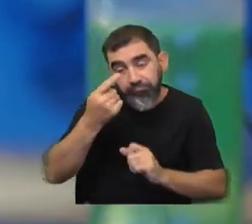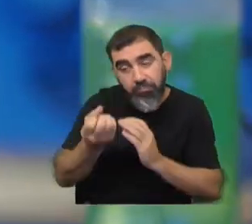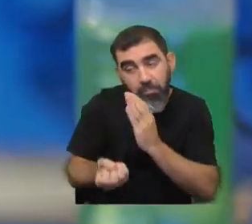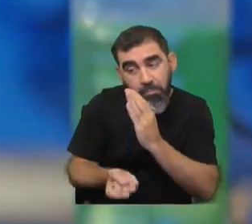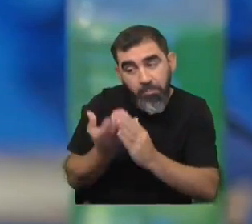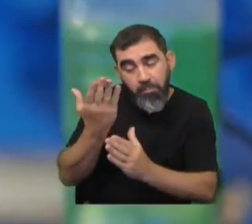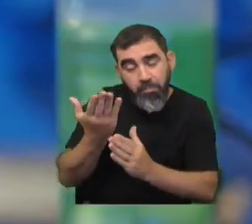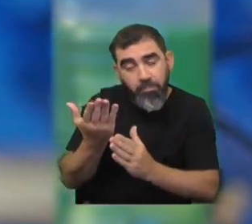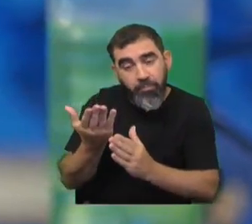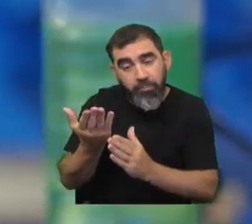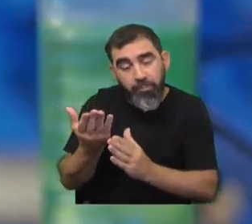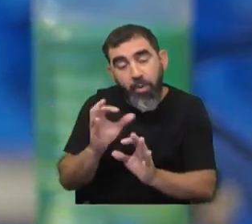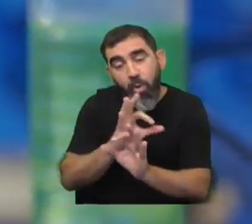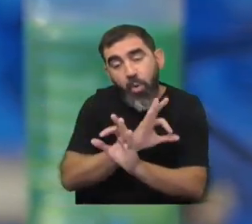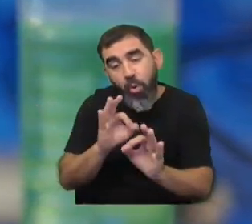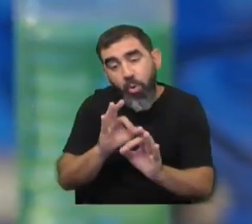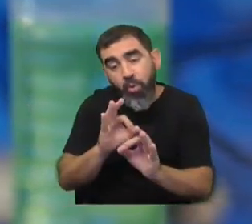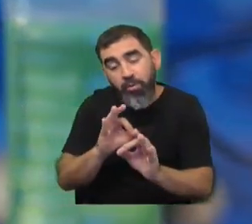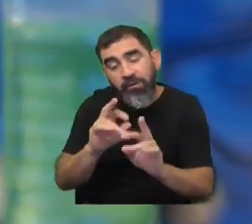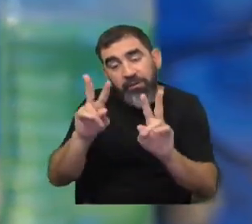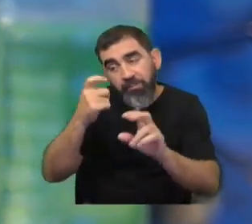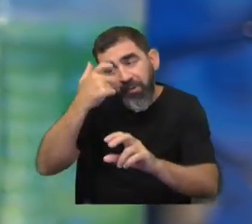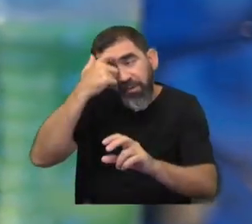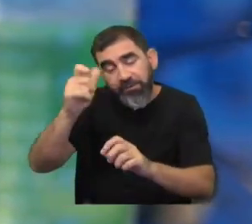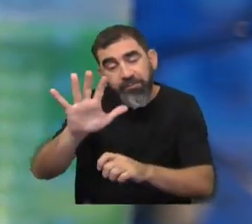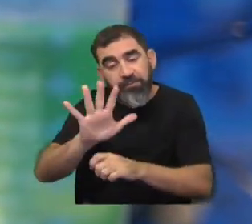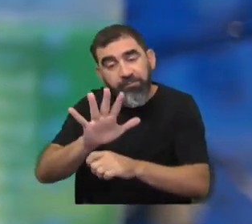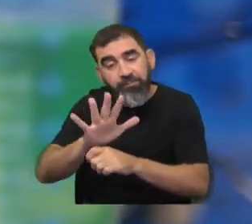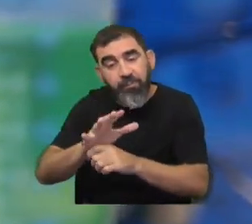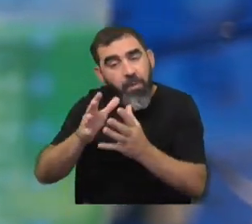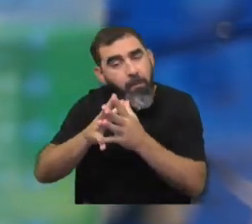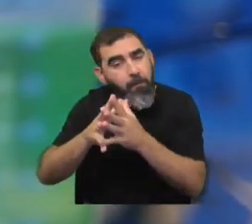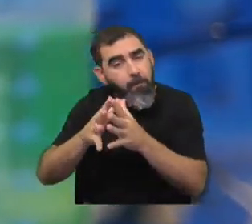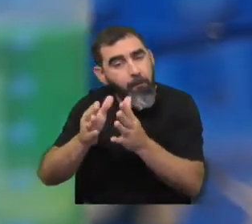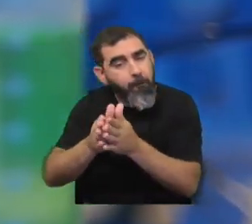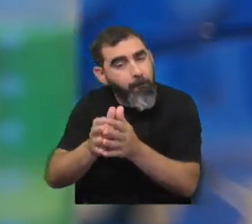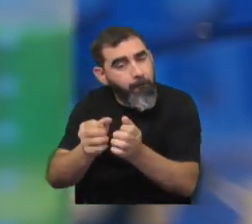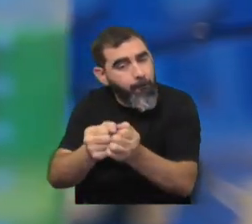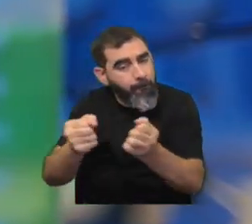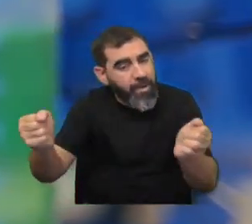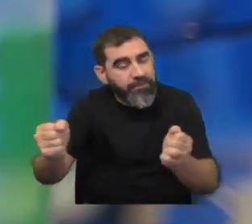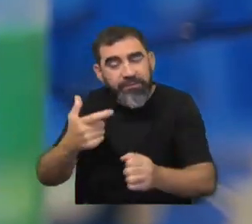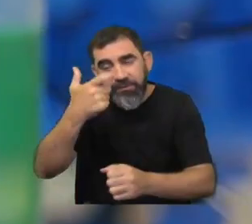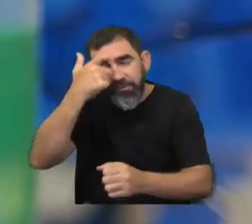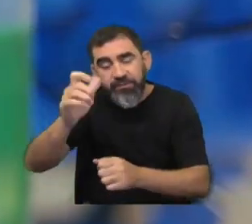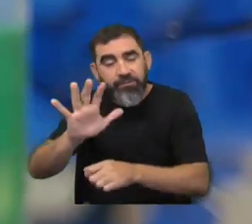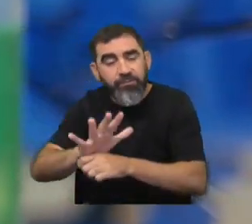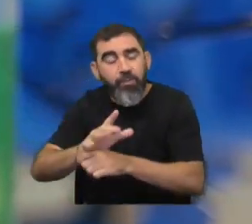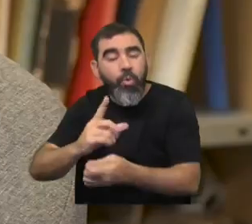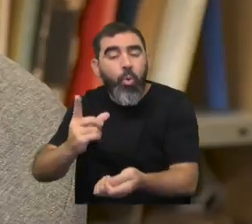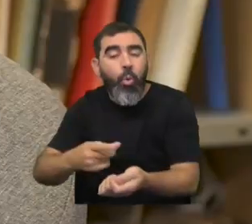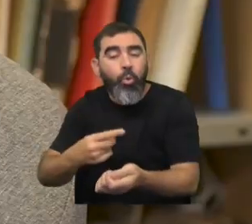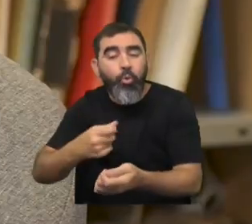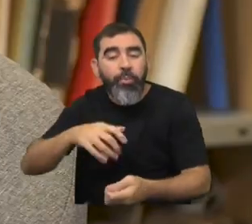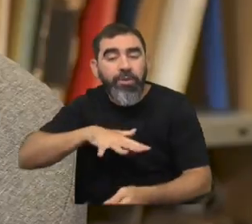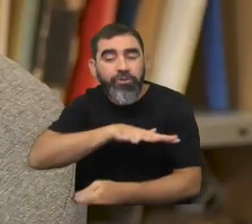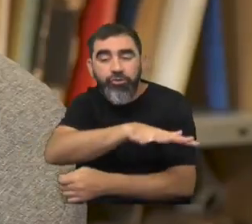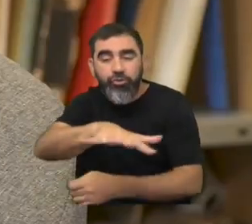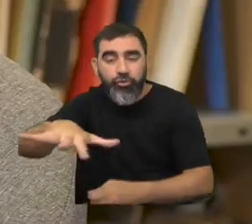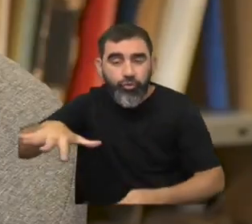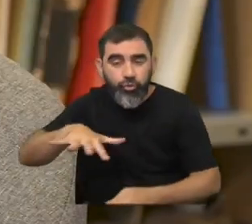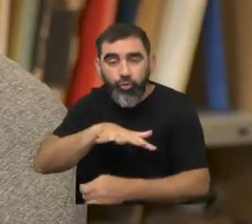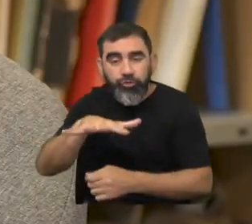mayor o entender a la ciencia de una perspectiva más amplia, y entienden a la ciencia como una práctica social. Y ahí no